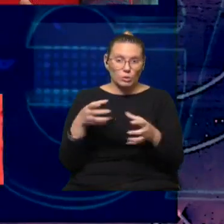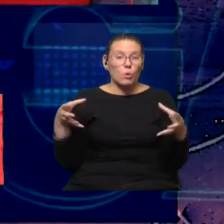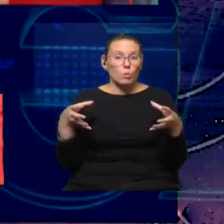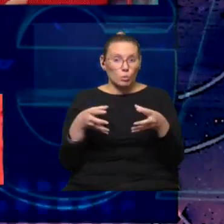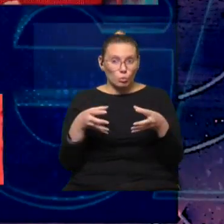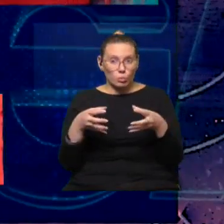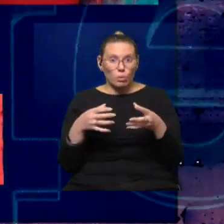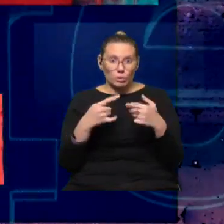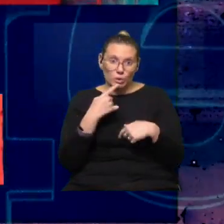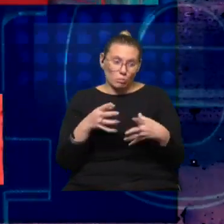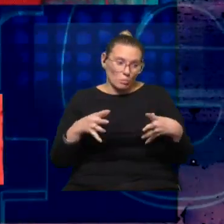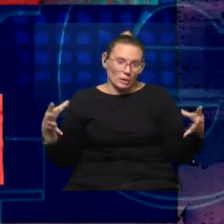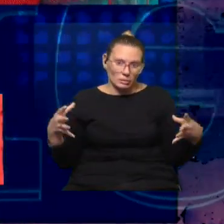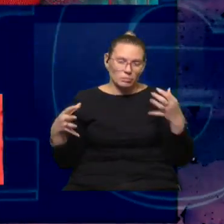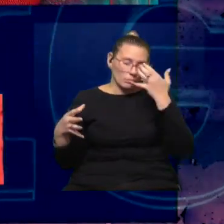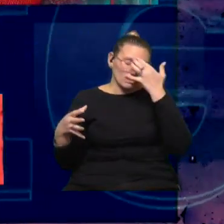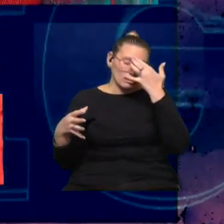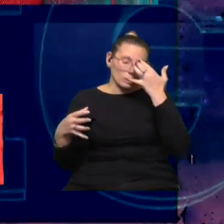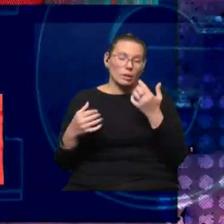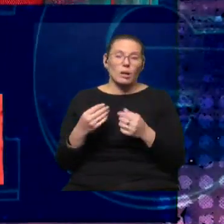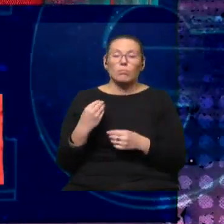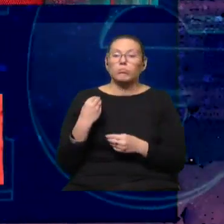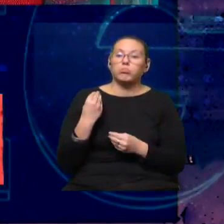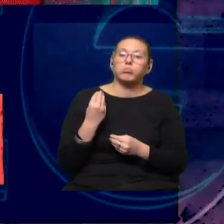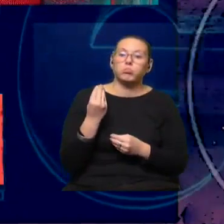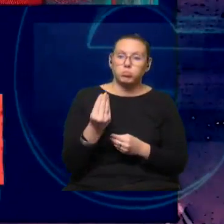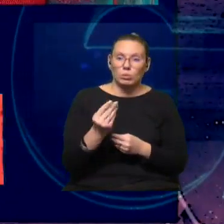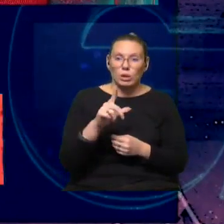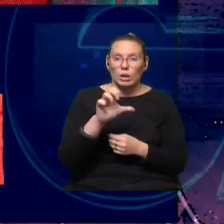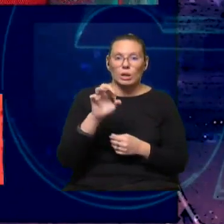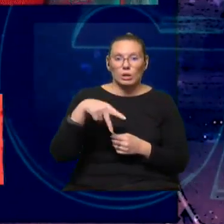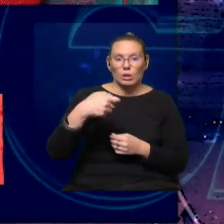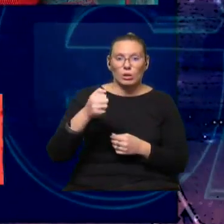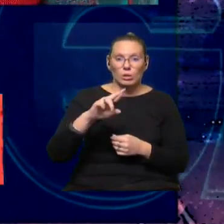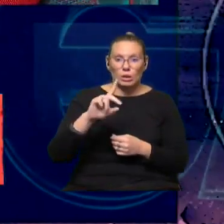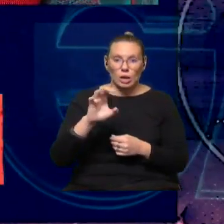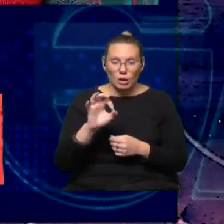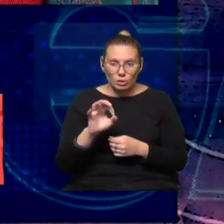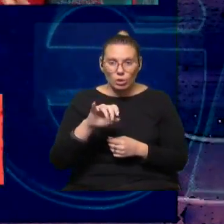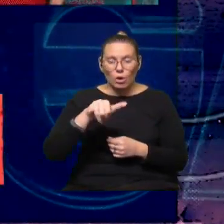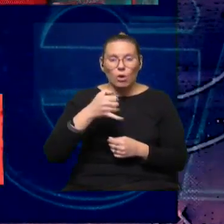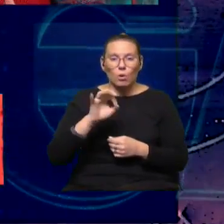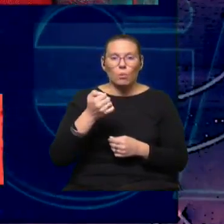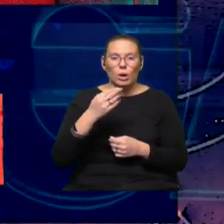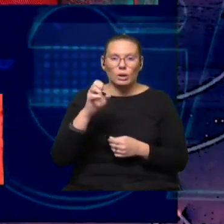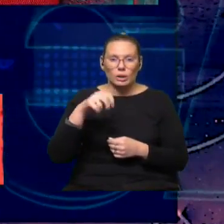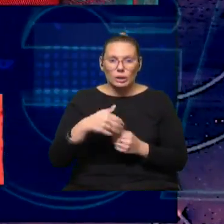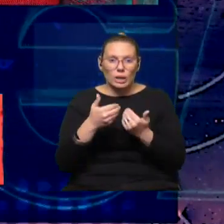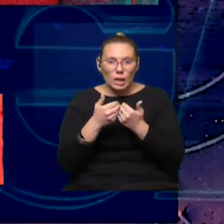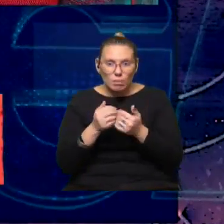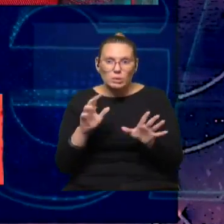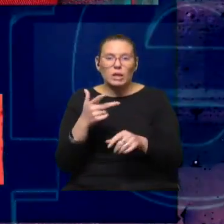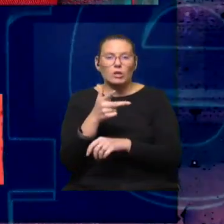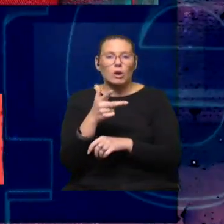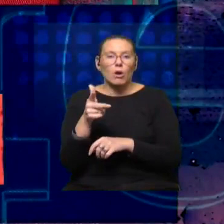equipo eso crece no este aparece Leonardo croato y Joaquín baranzano que empezaron a improvisar arriba de los